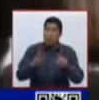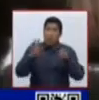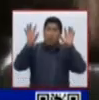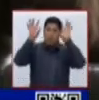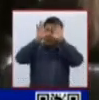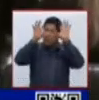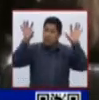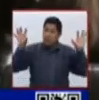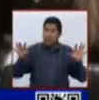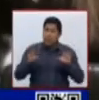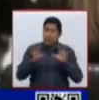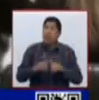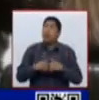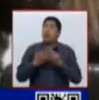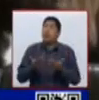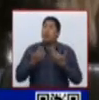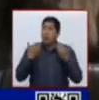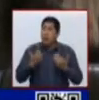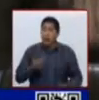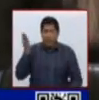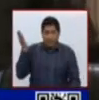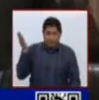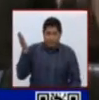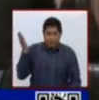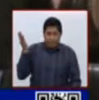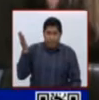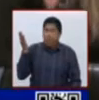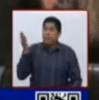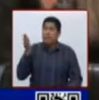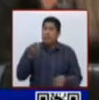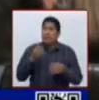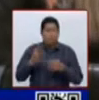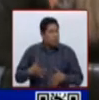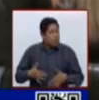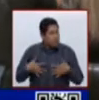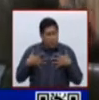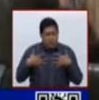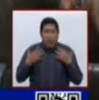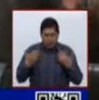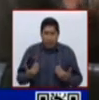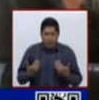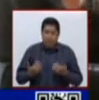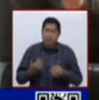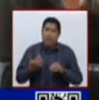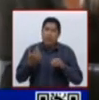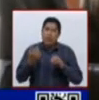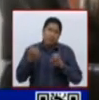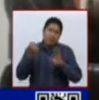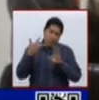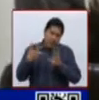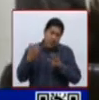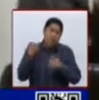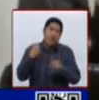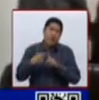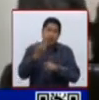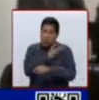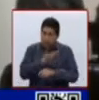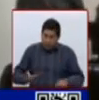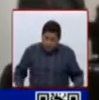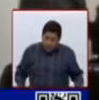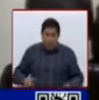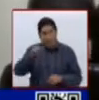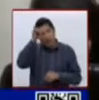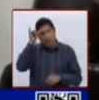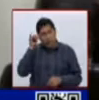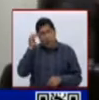dividida cómo ahora, ahí está, esta es la imagen en vivo, la ex mandataria Jeanine Áñez, le